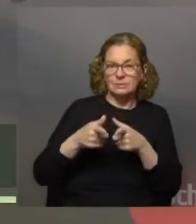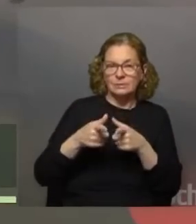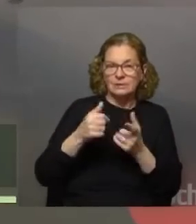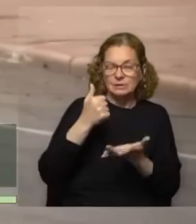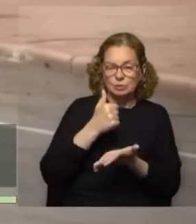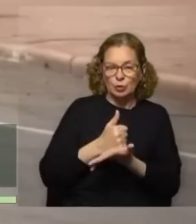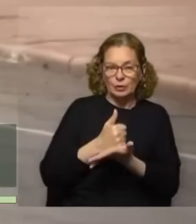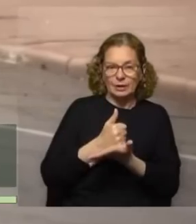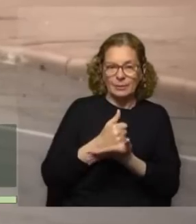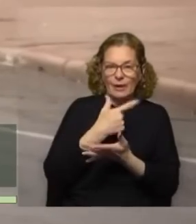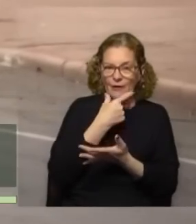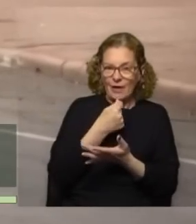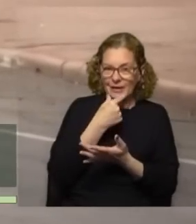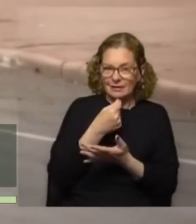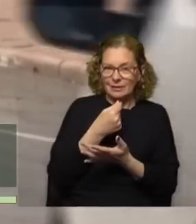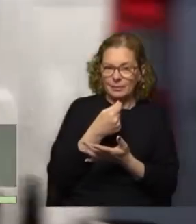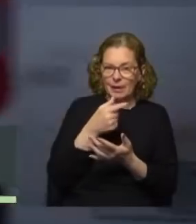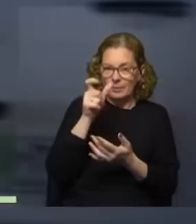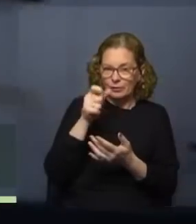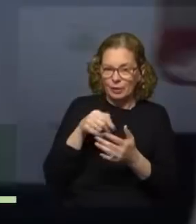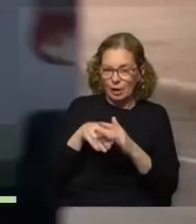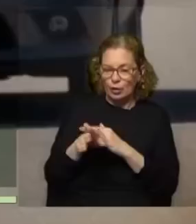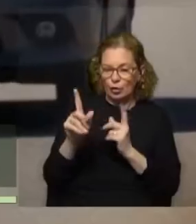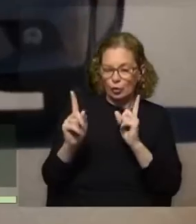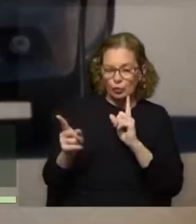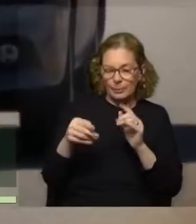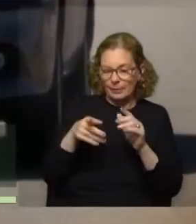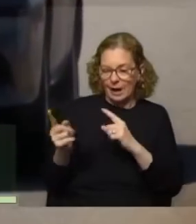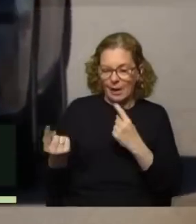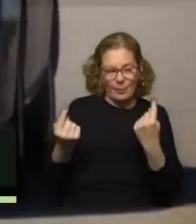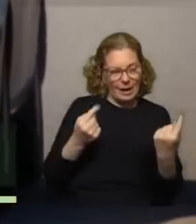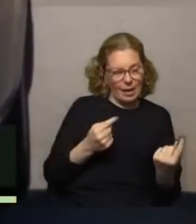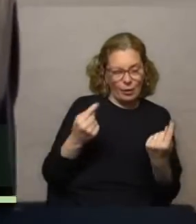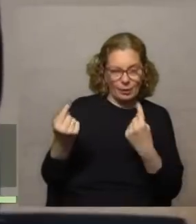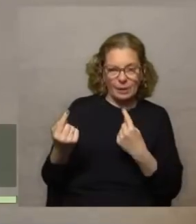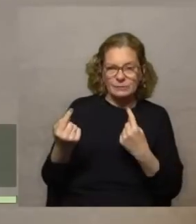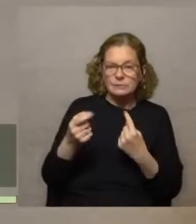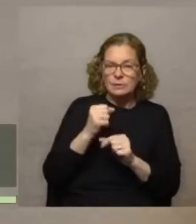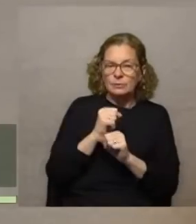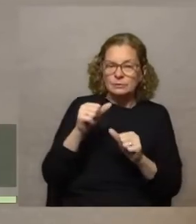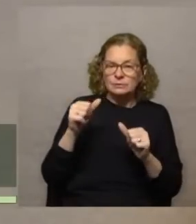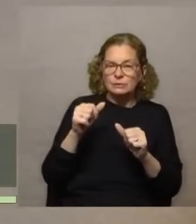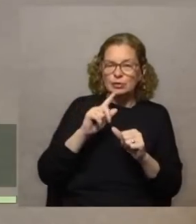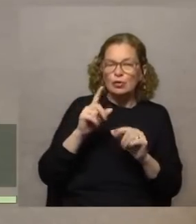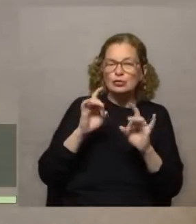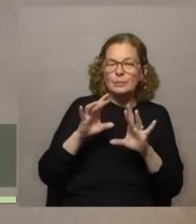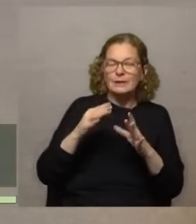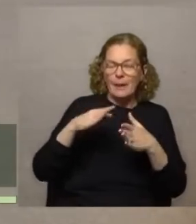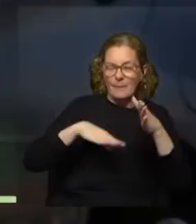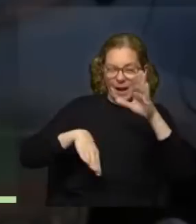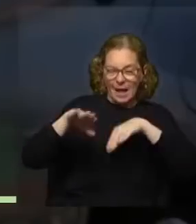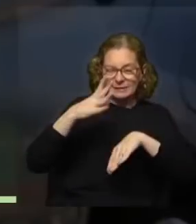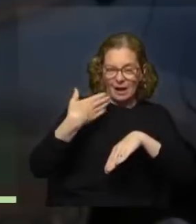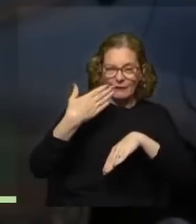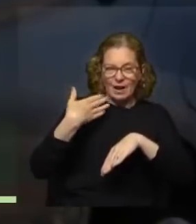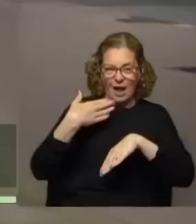más facilidad para que la gente cruce a un lado y al otro y pueda usar no solo las playas obviamente en